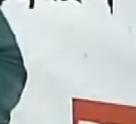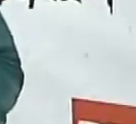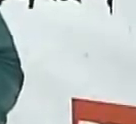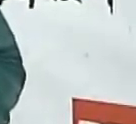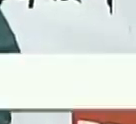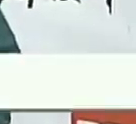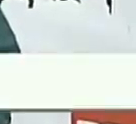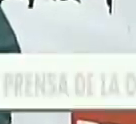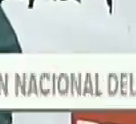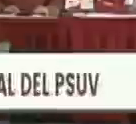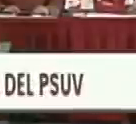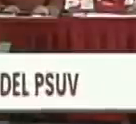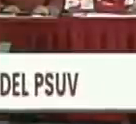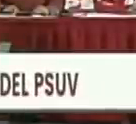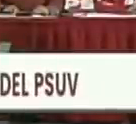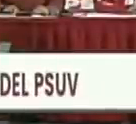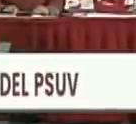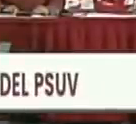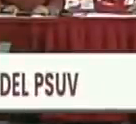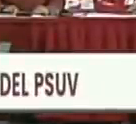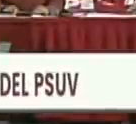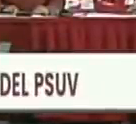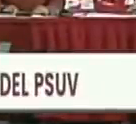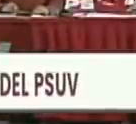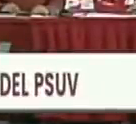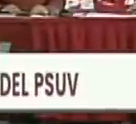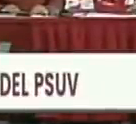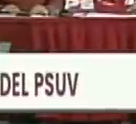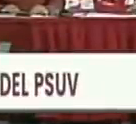Roja, Diosdado Cabello.